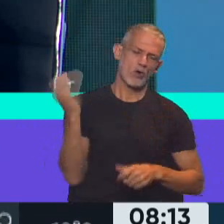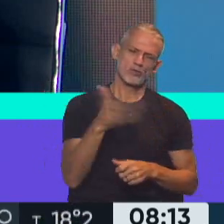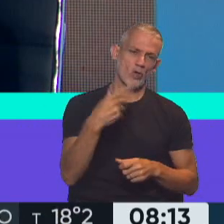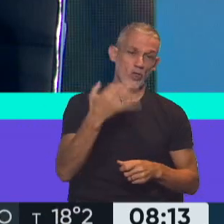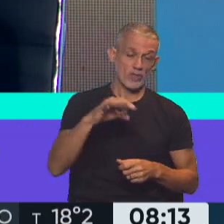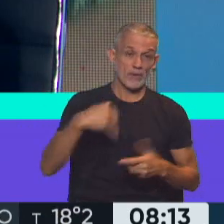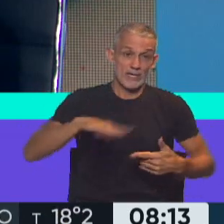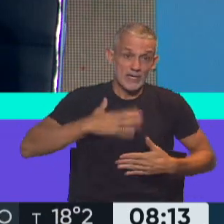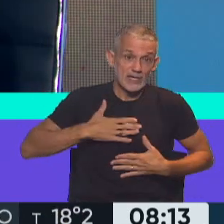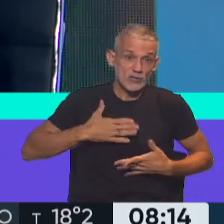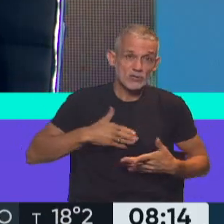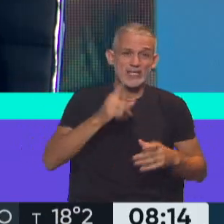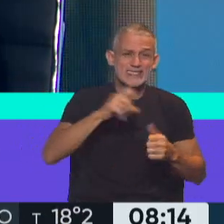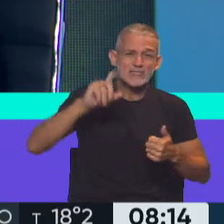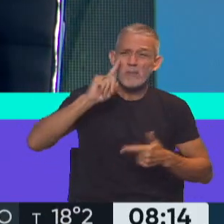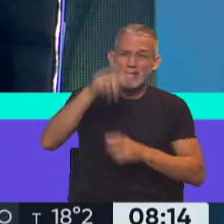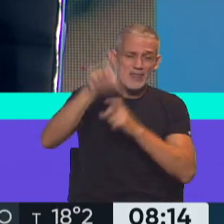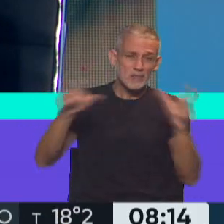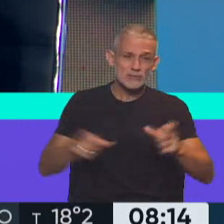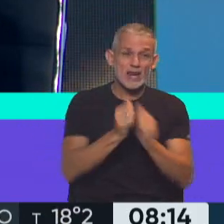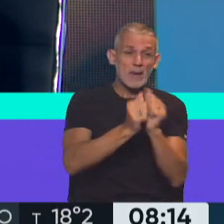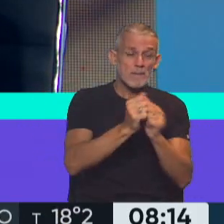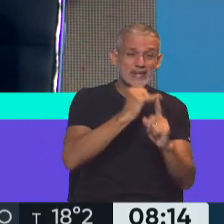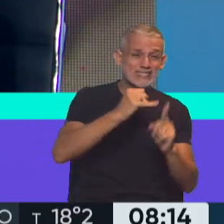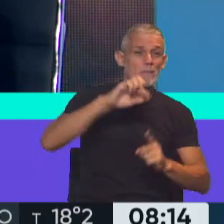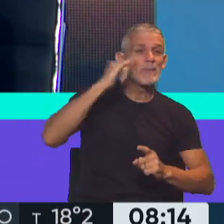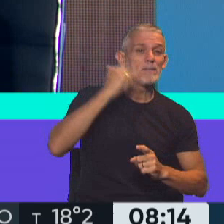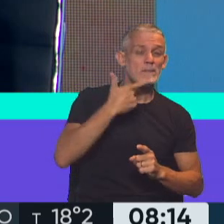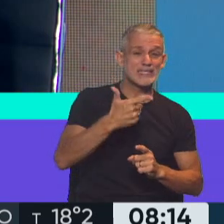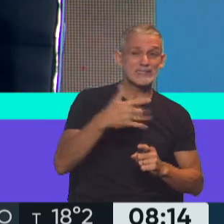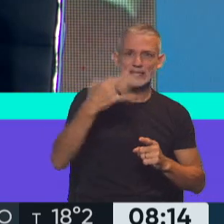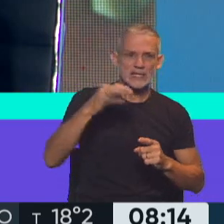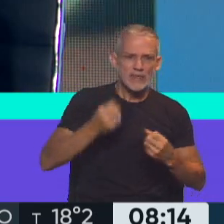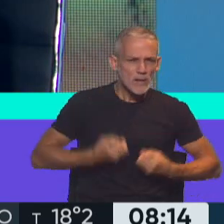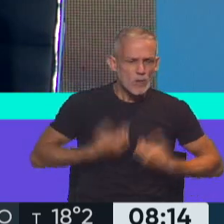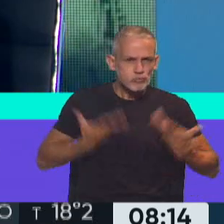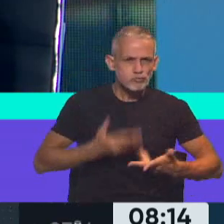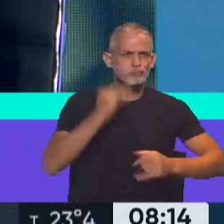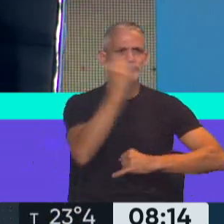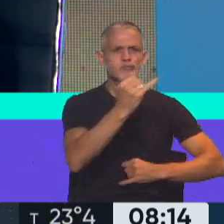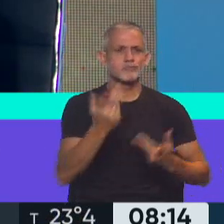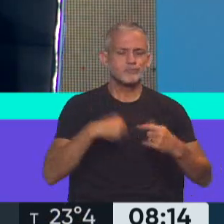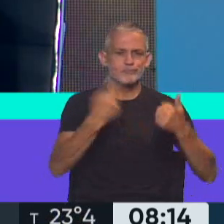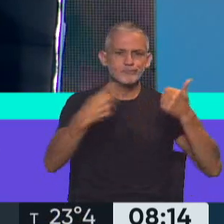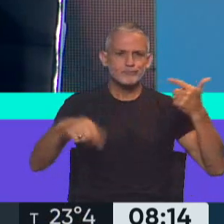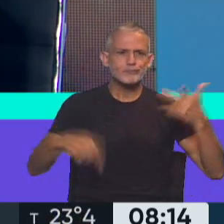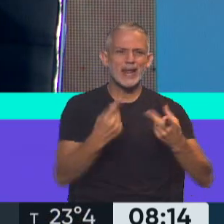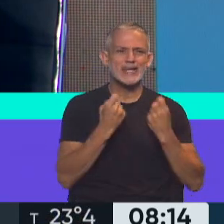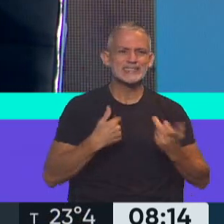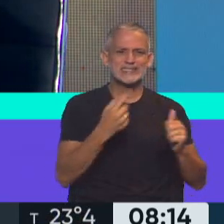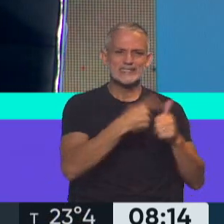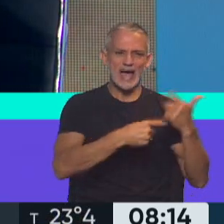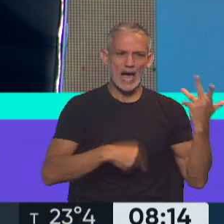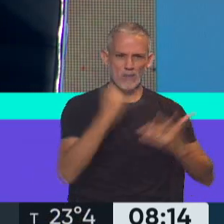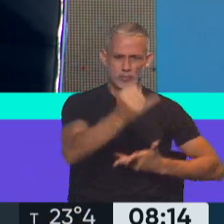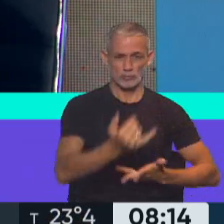nosotros las voces de cientos de miles de pymes que necesitan también expresarse y comunicar sus necesidades. Y el proceso